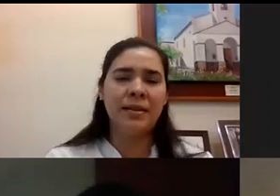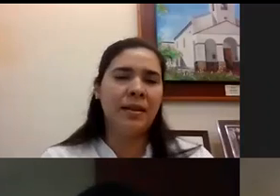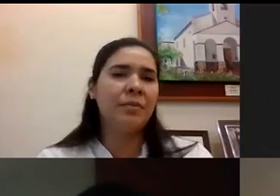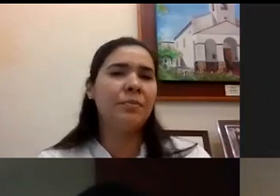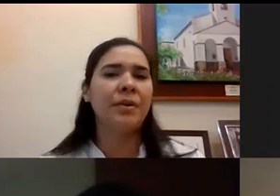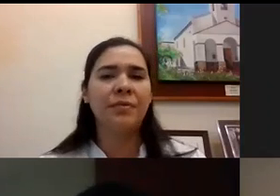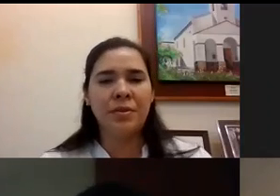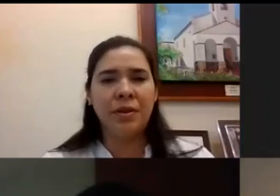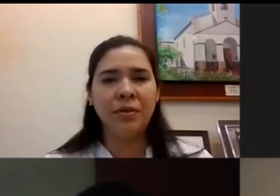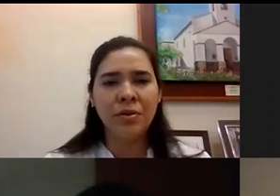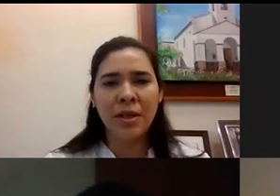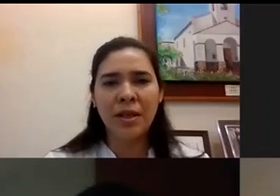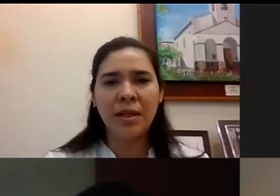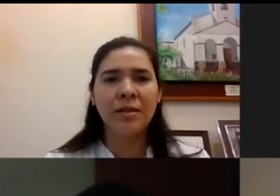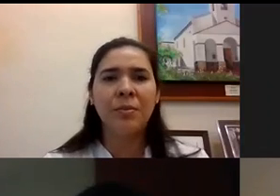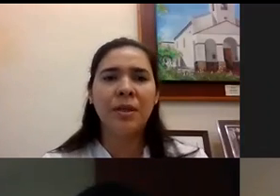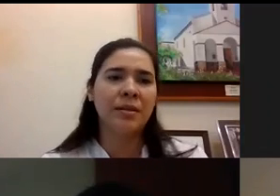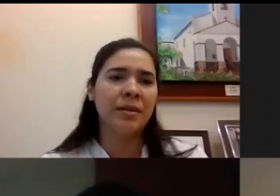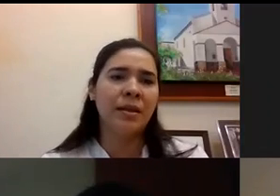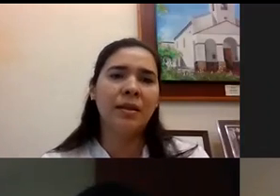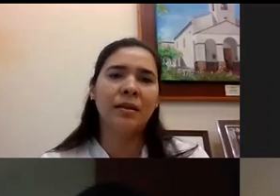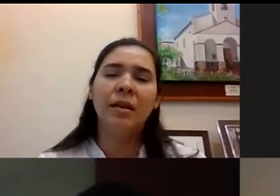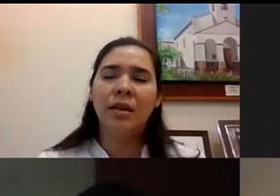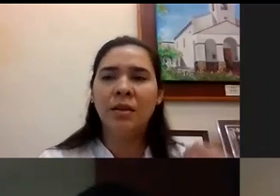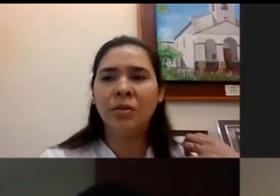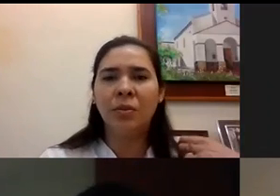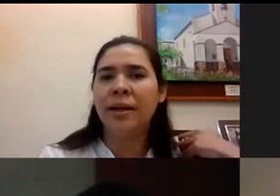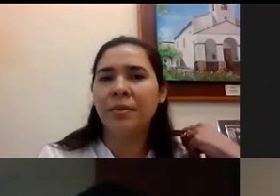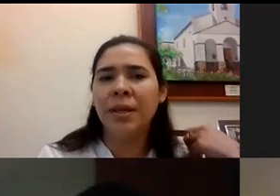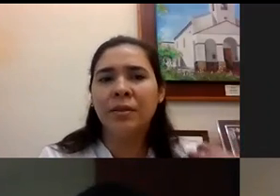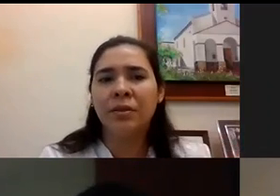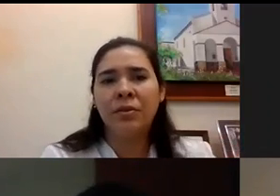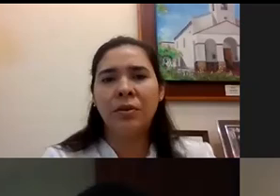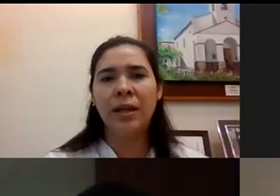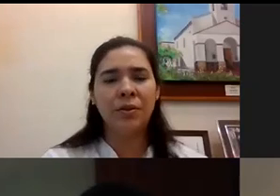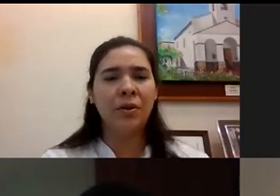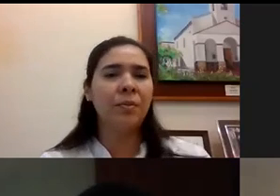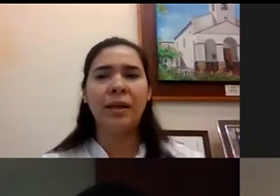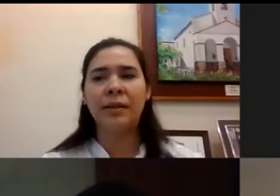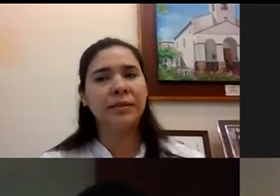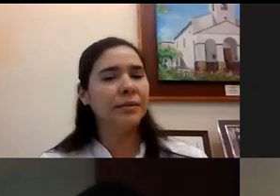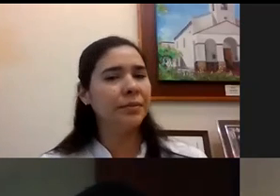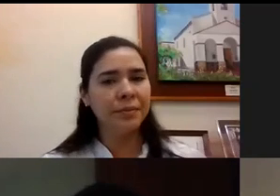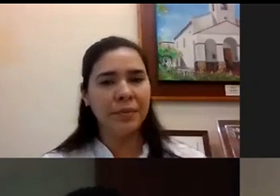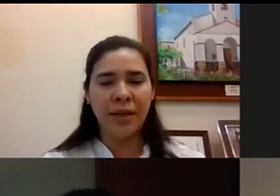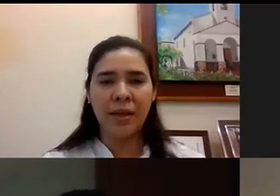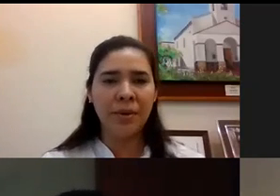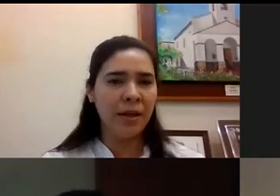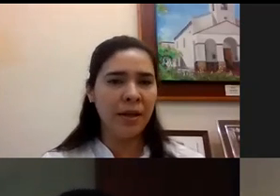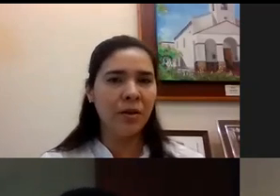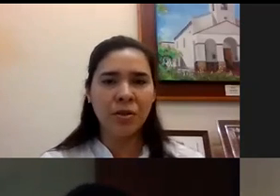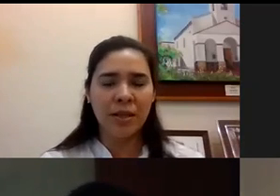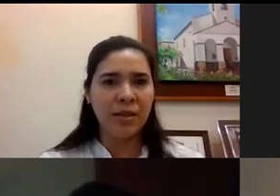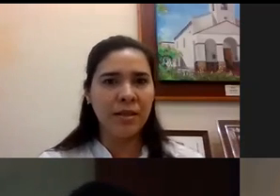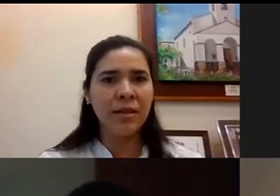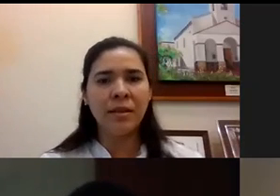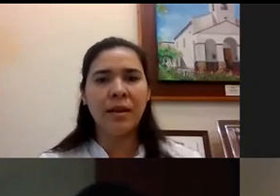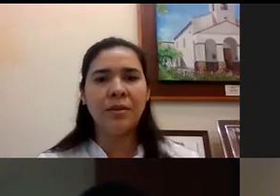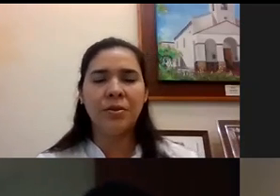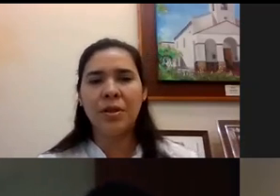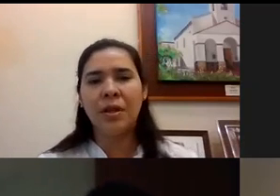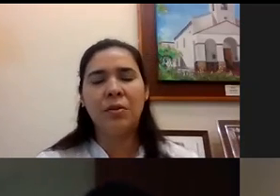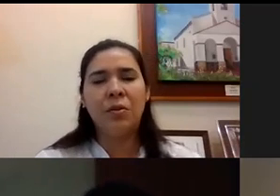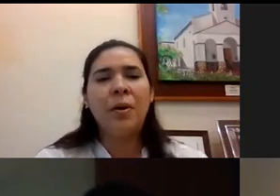hay que seguir perfeccionándose, siempre hay que seguir, esto va cambiando, todas las normas, cada vez hay cosas